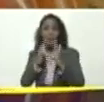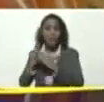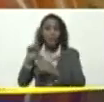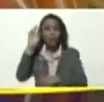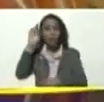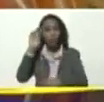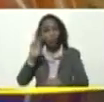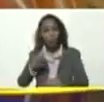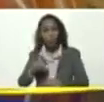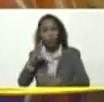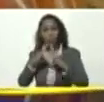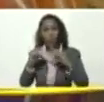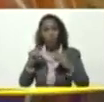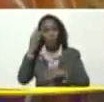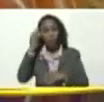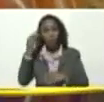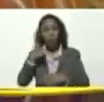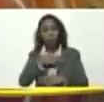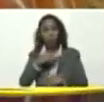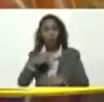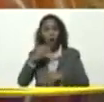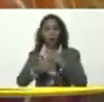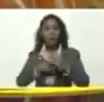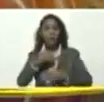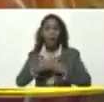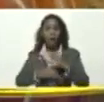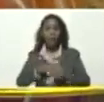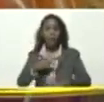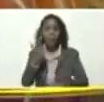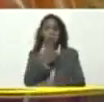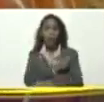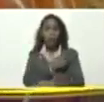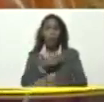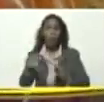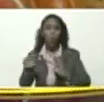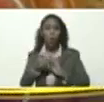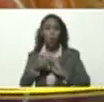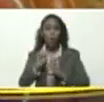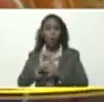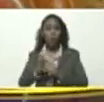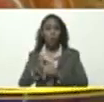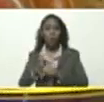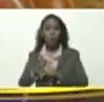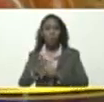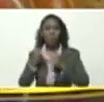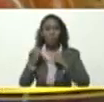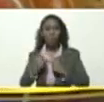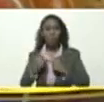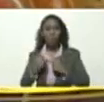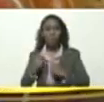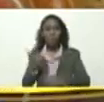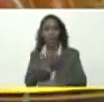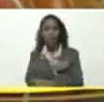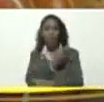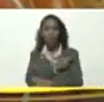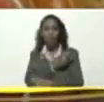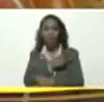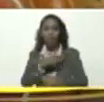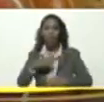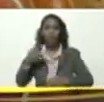verá, en el casa a casa nosotros hacemos vacunación contra el COVID, la intensificación de la vacunación de